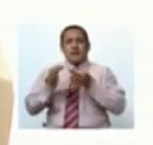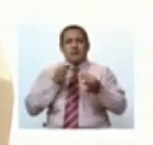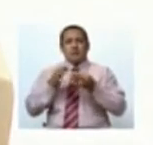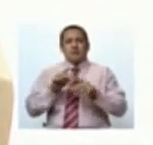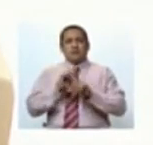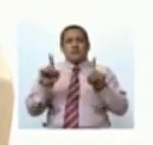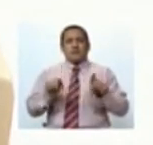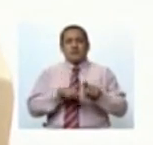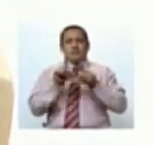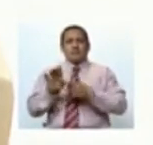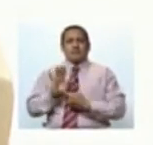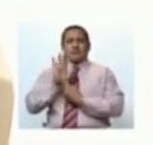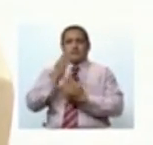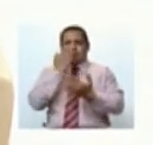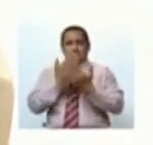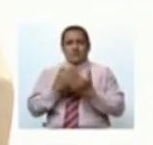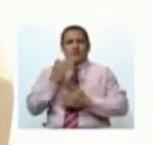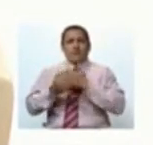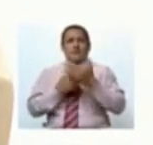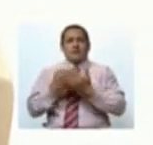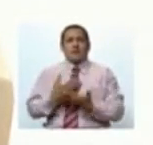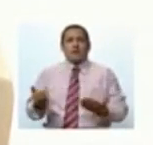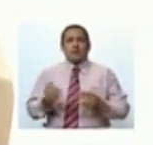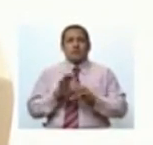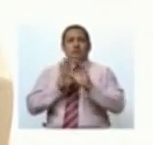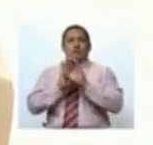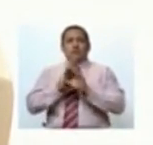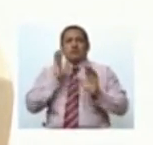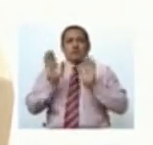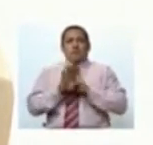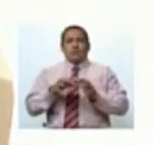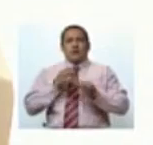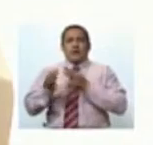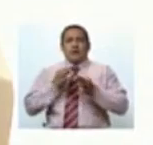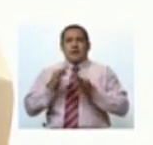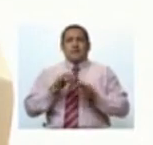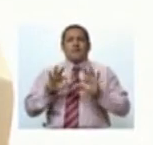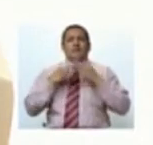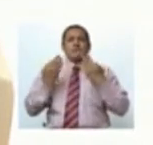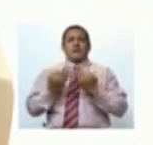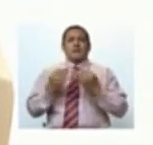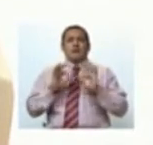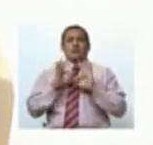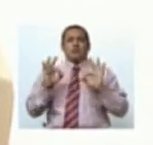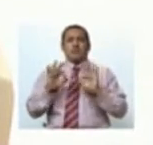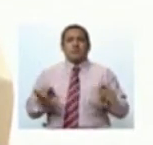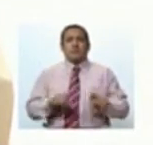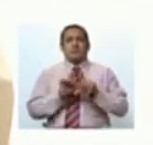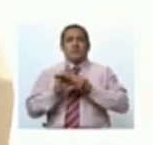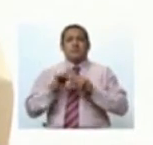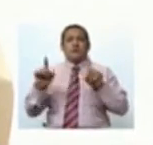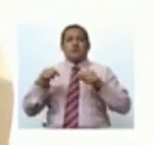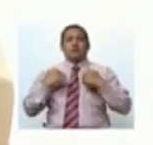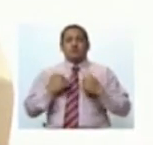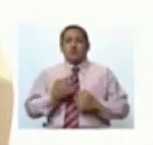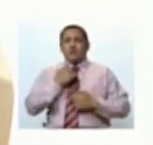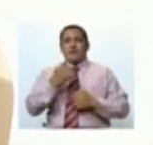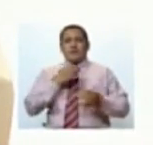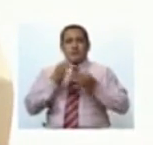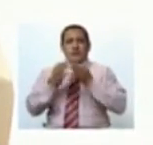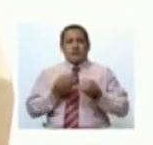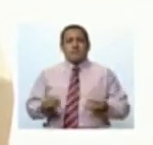decir y resaltarlo de cara a la protección de otros bienes constitucionales como puede ser la familia, ¿no? En este caso. Pero